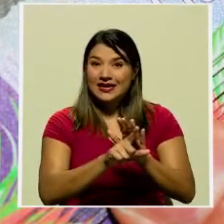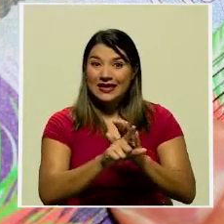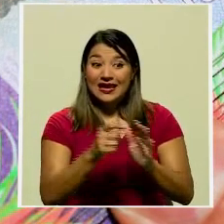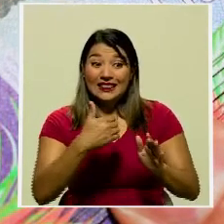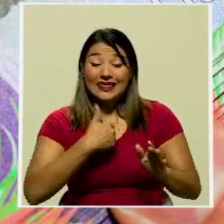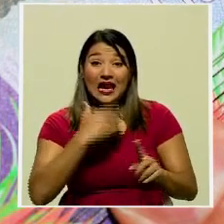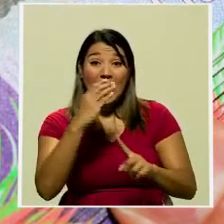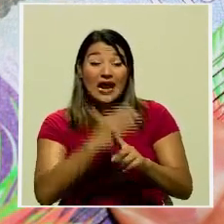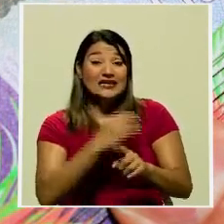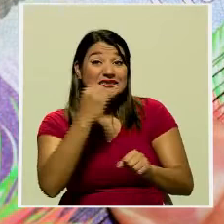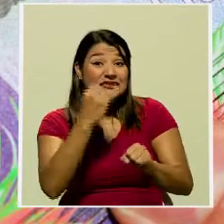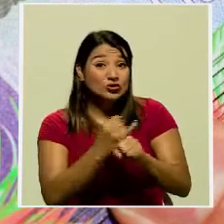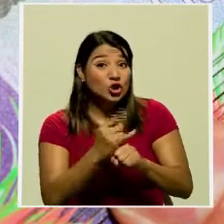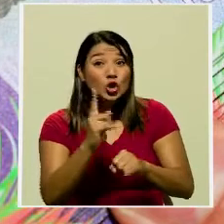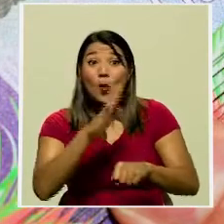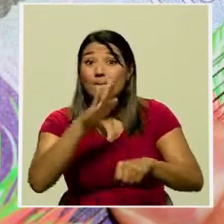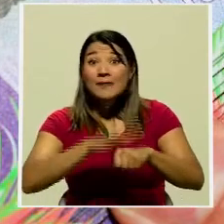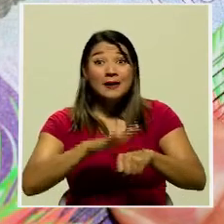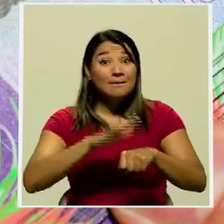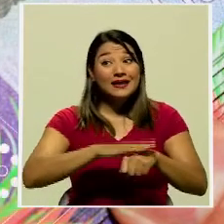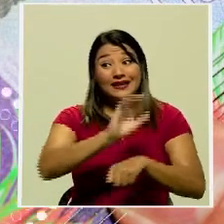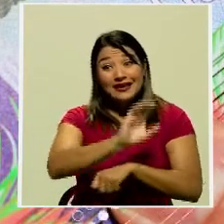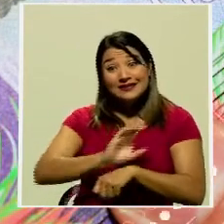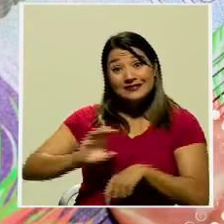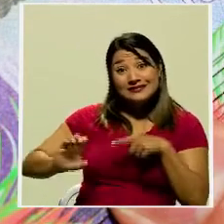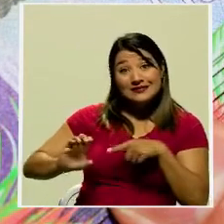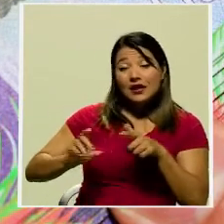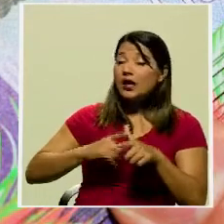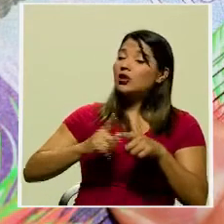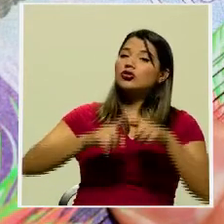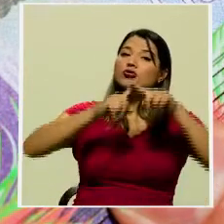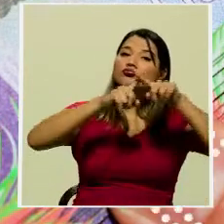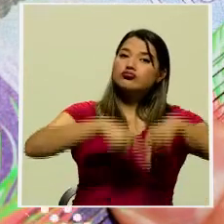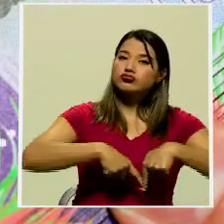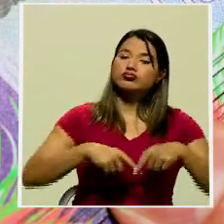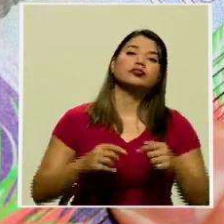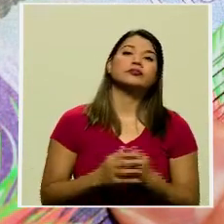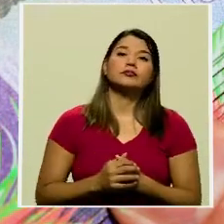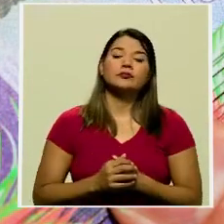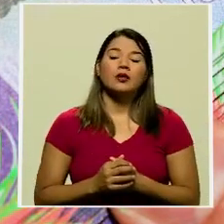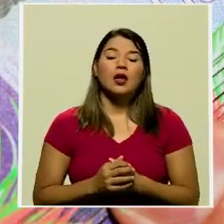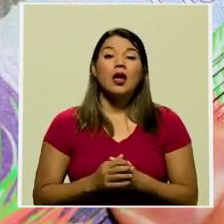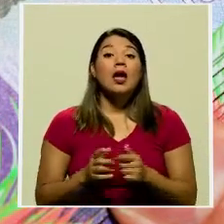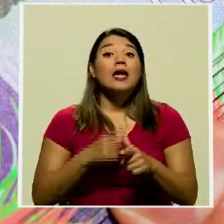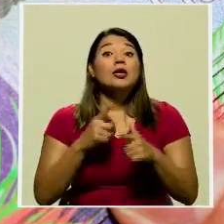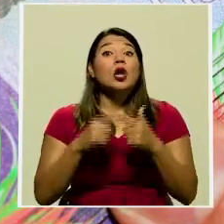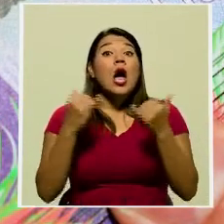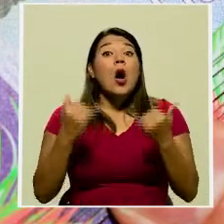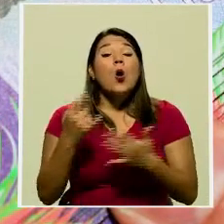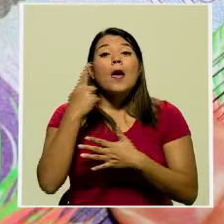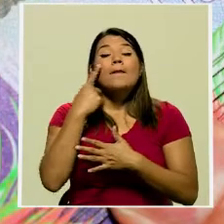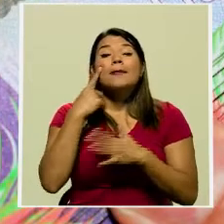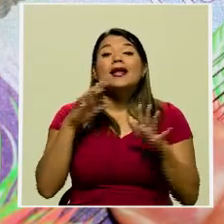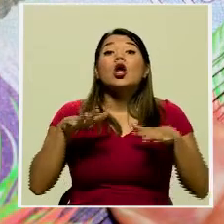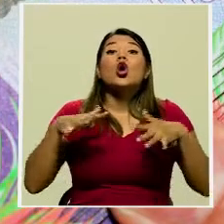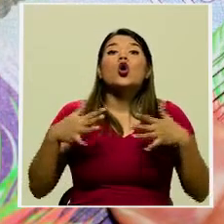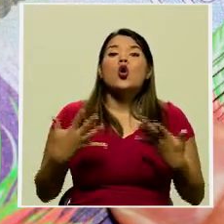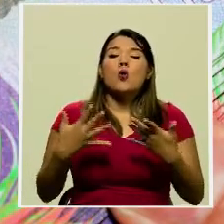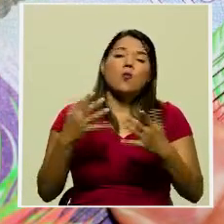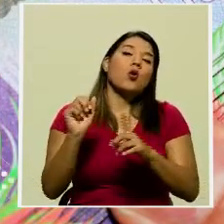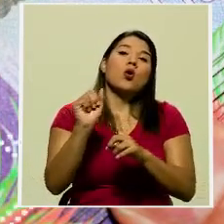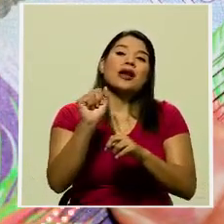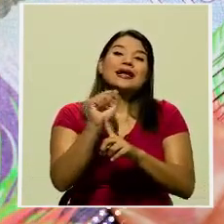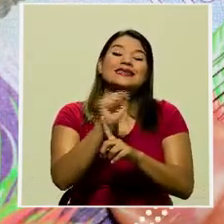durante la vigencia de esta ley. Ahora bien, vamos a ver cómo se encuentran las finanzas de